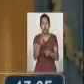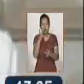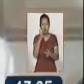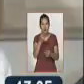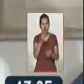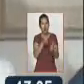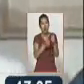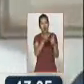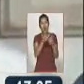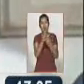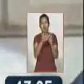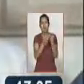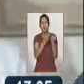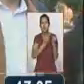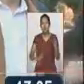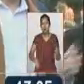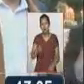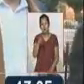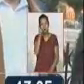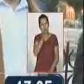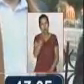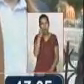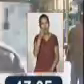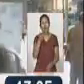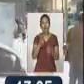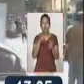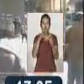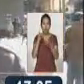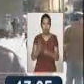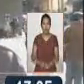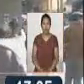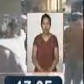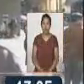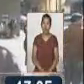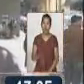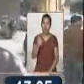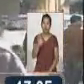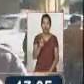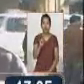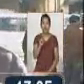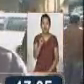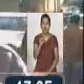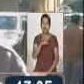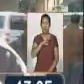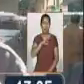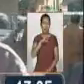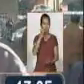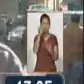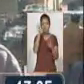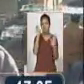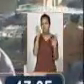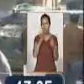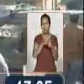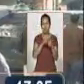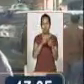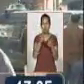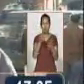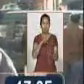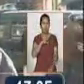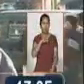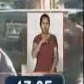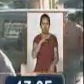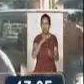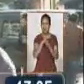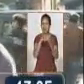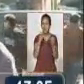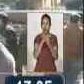candidato vicepresidencial conoce? Estas las respuestas. ¿Movimiento Tercer Sistema? Peor, ¿no? Peor. Peor, peor.